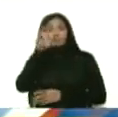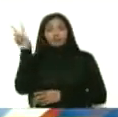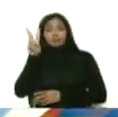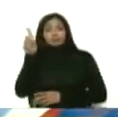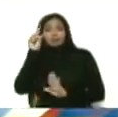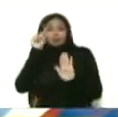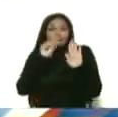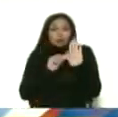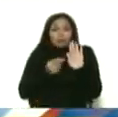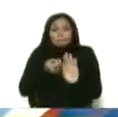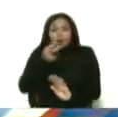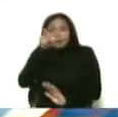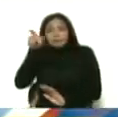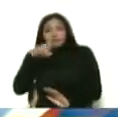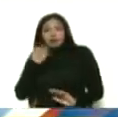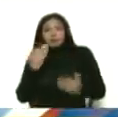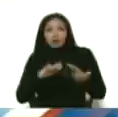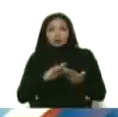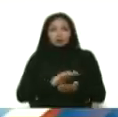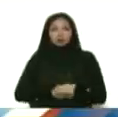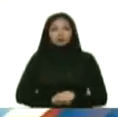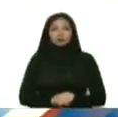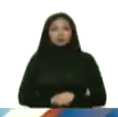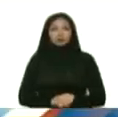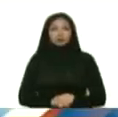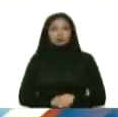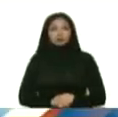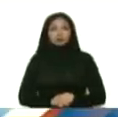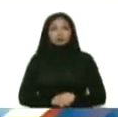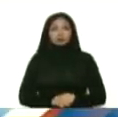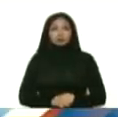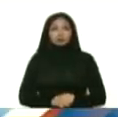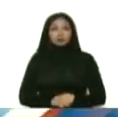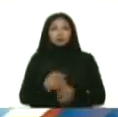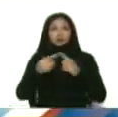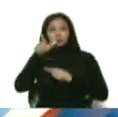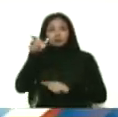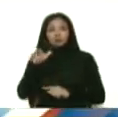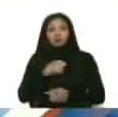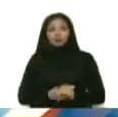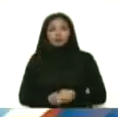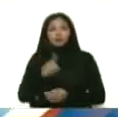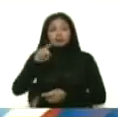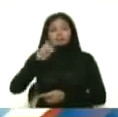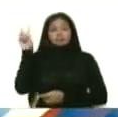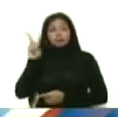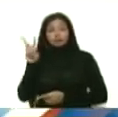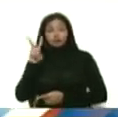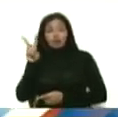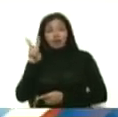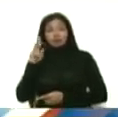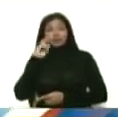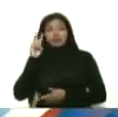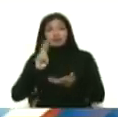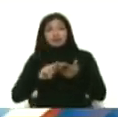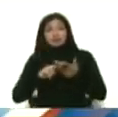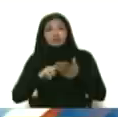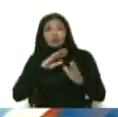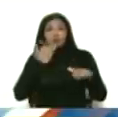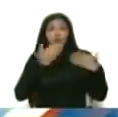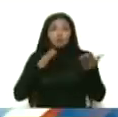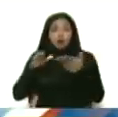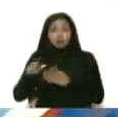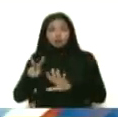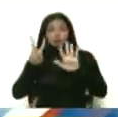son bajísimos, como en efecto. Otro usuario: si en Venezuela es estela de muerte con